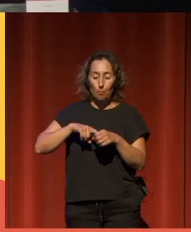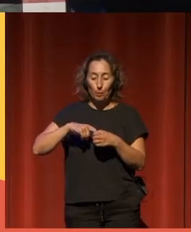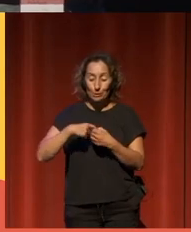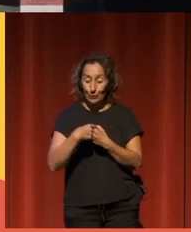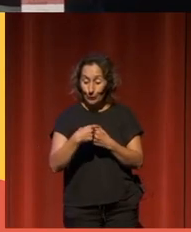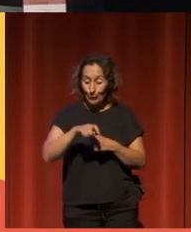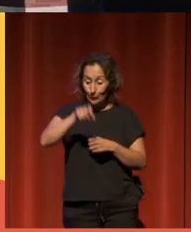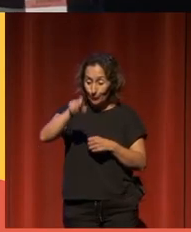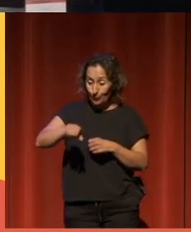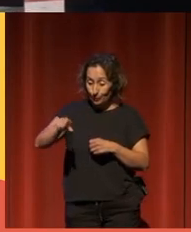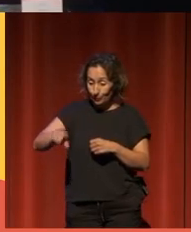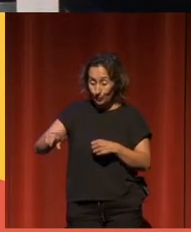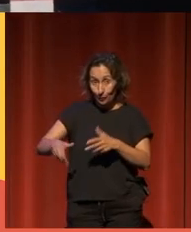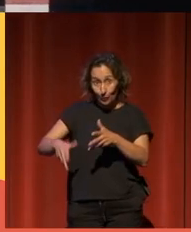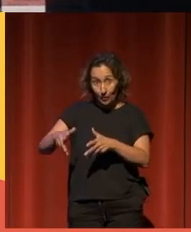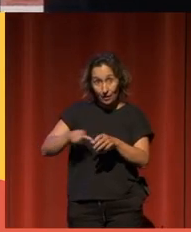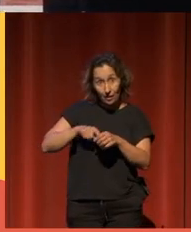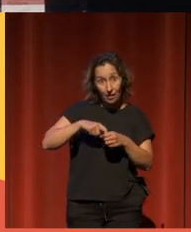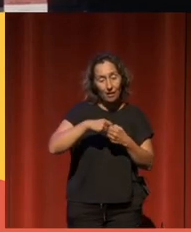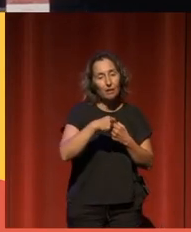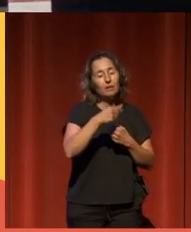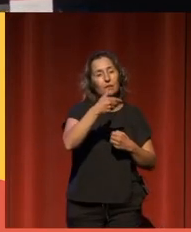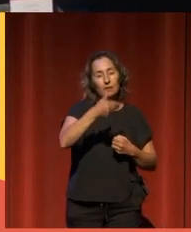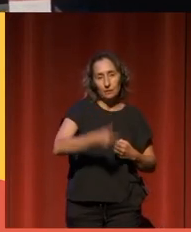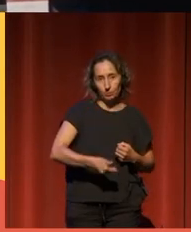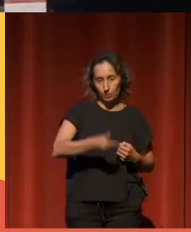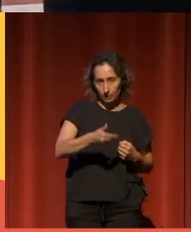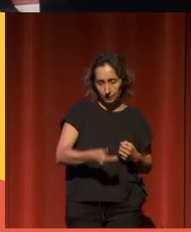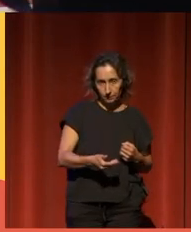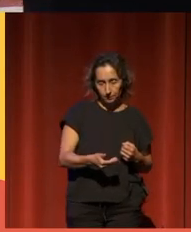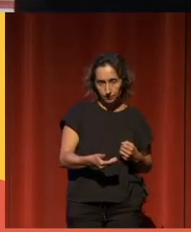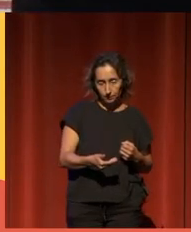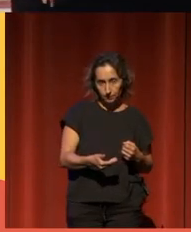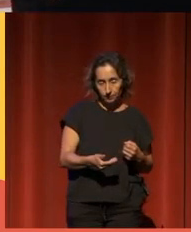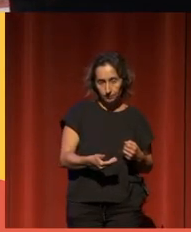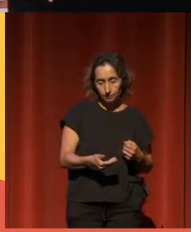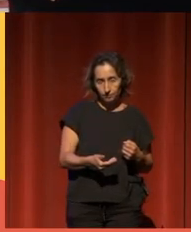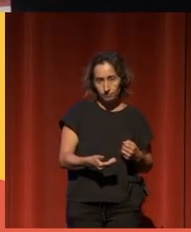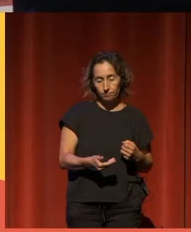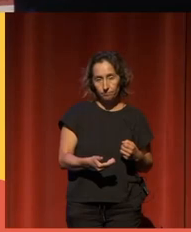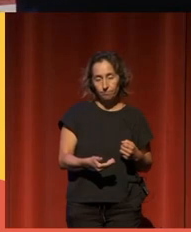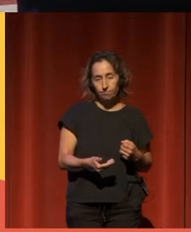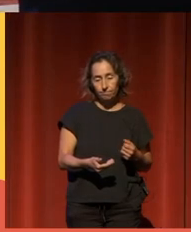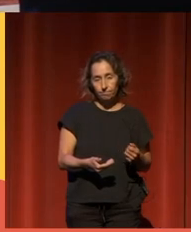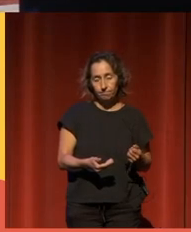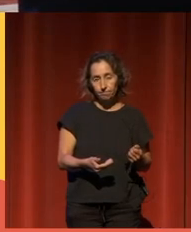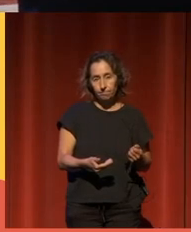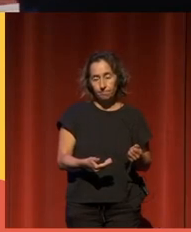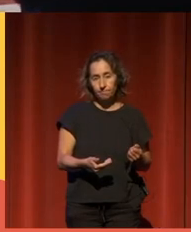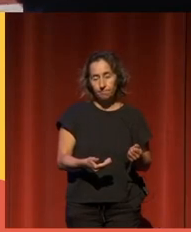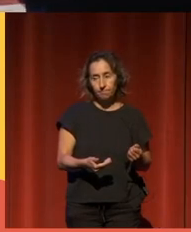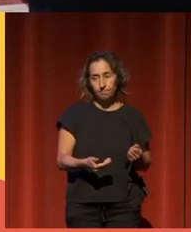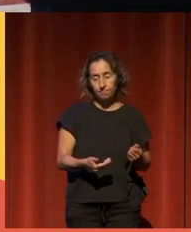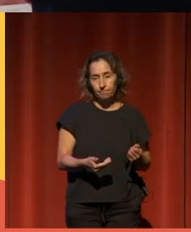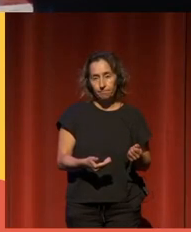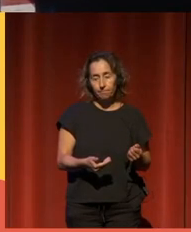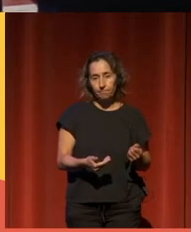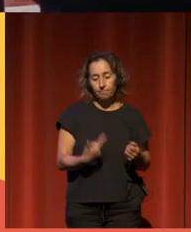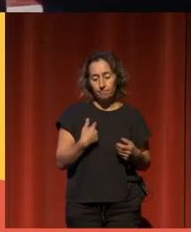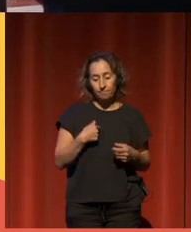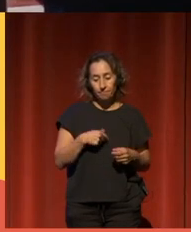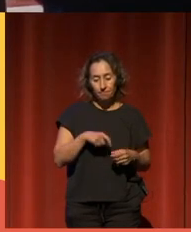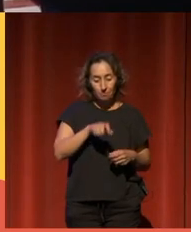cívica y podemos escuchar No podemos necesitamos tener a